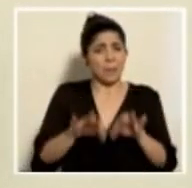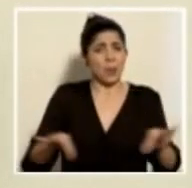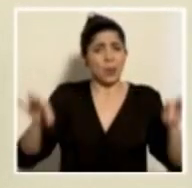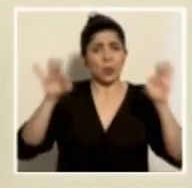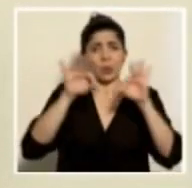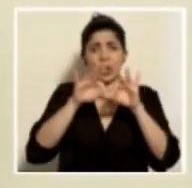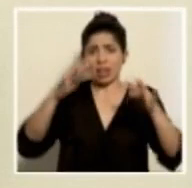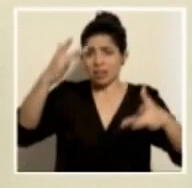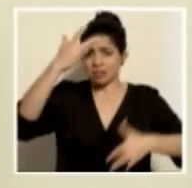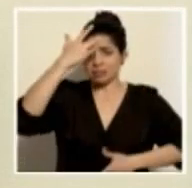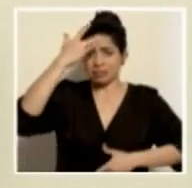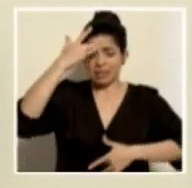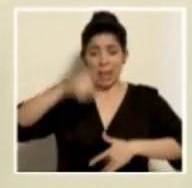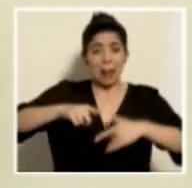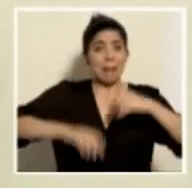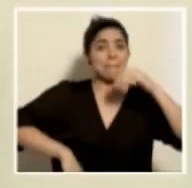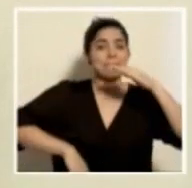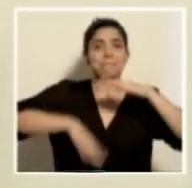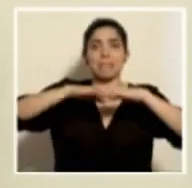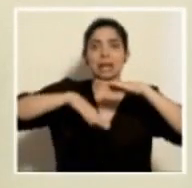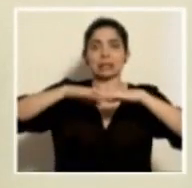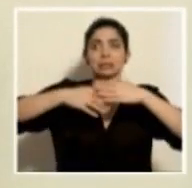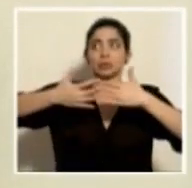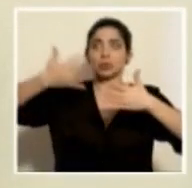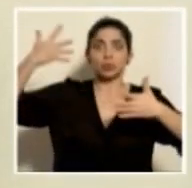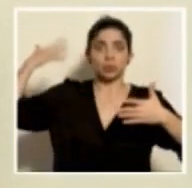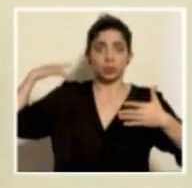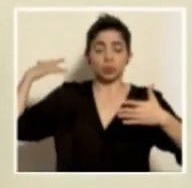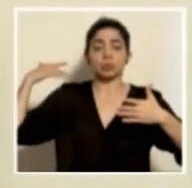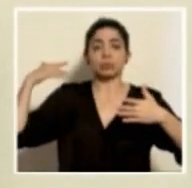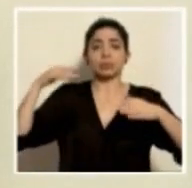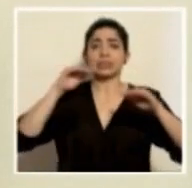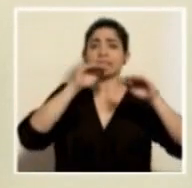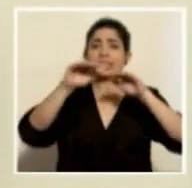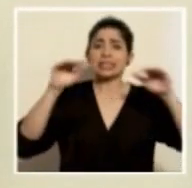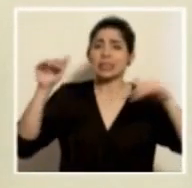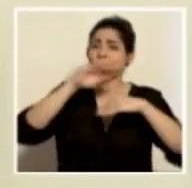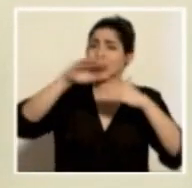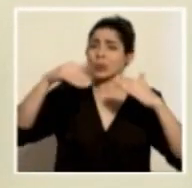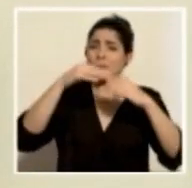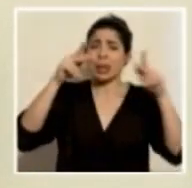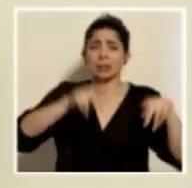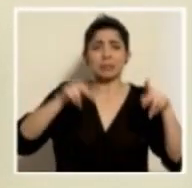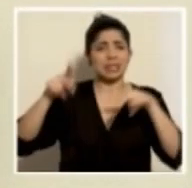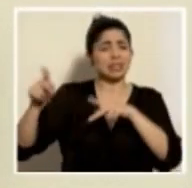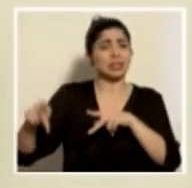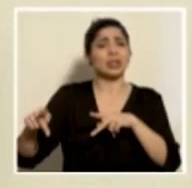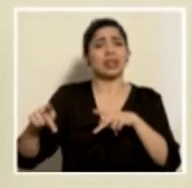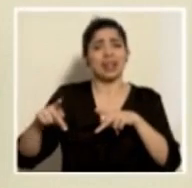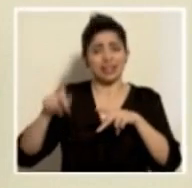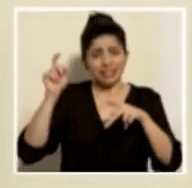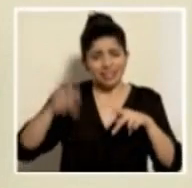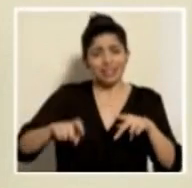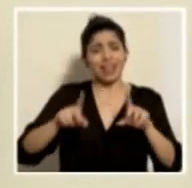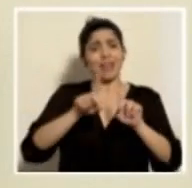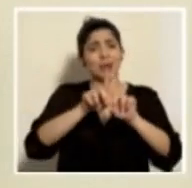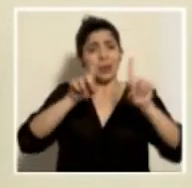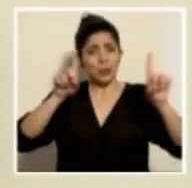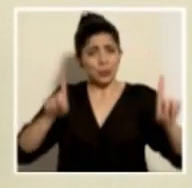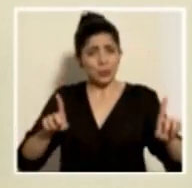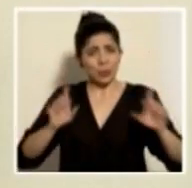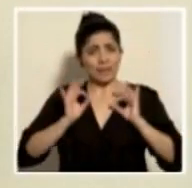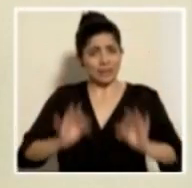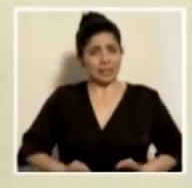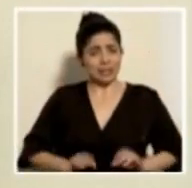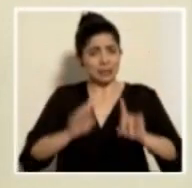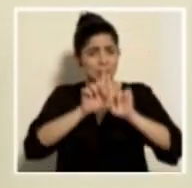materia de casos, el más alto que tenemos. La llamada a la ciudadanía a mantener el distanciamiento físico,